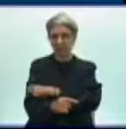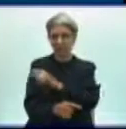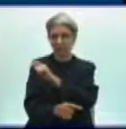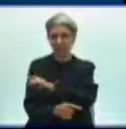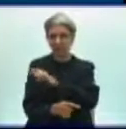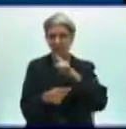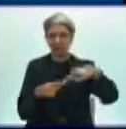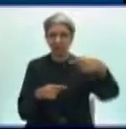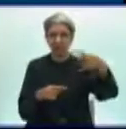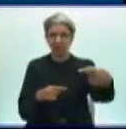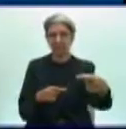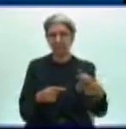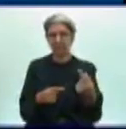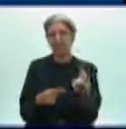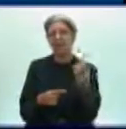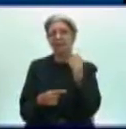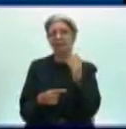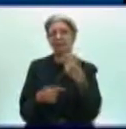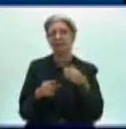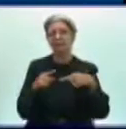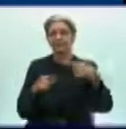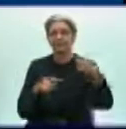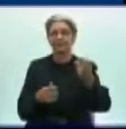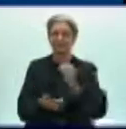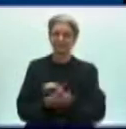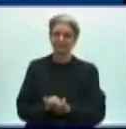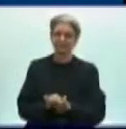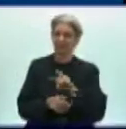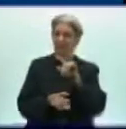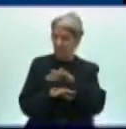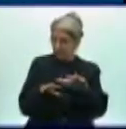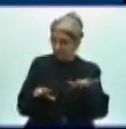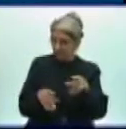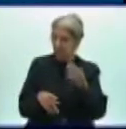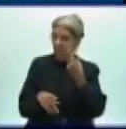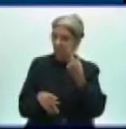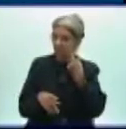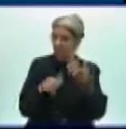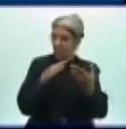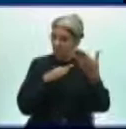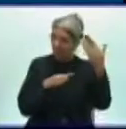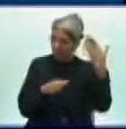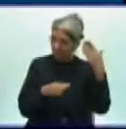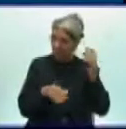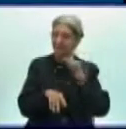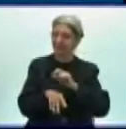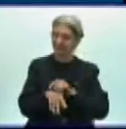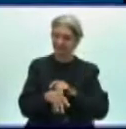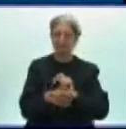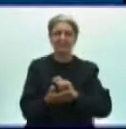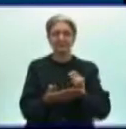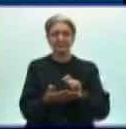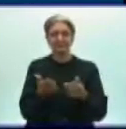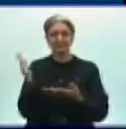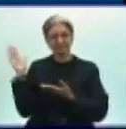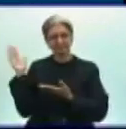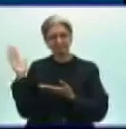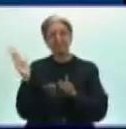las próximas décadas. Eso también lo hemos visto en estos encuentros que hemos realizado. Así que vamos a darle un tiempo también para que anoten esta